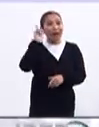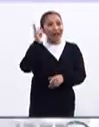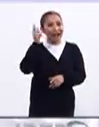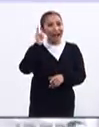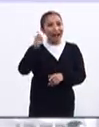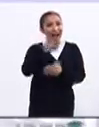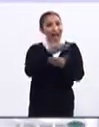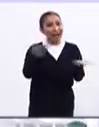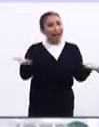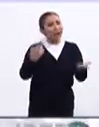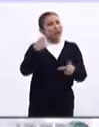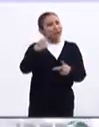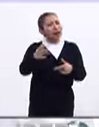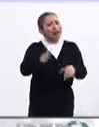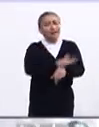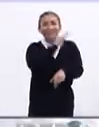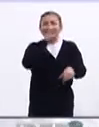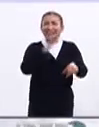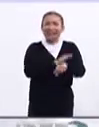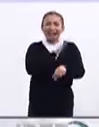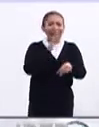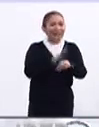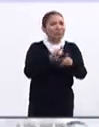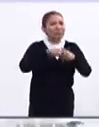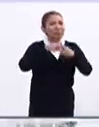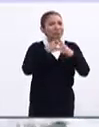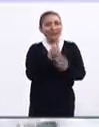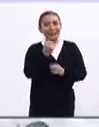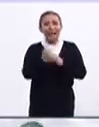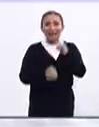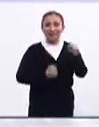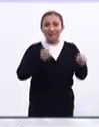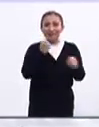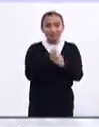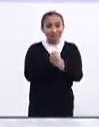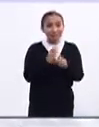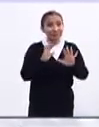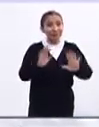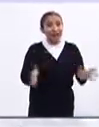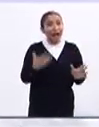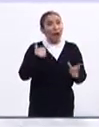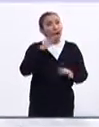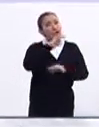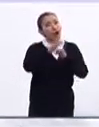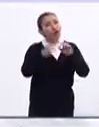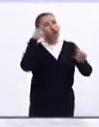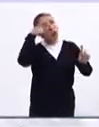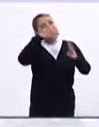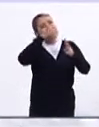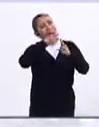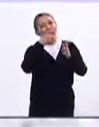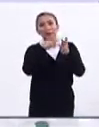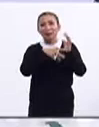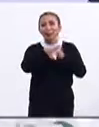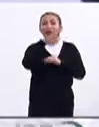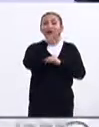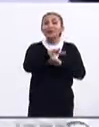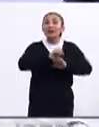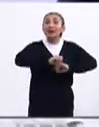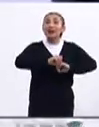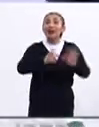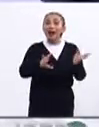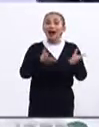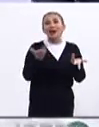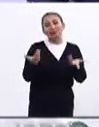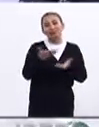estén teniendo un excelente inicio de este año, que hayan cumplido todas sus metas del 2018 y que por